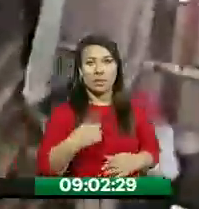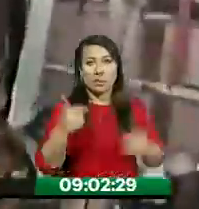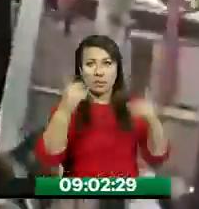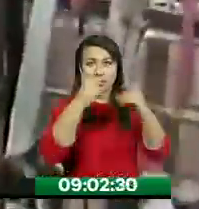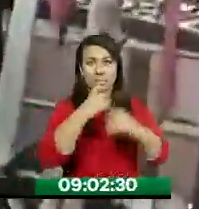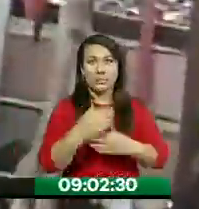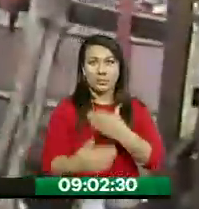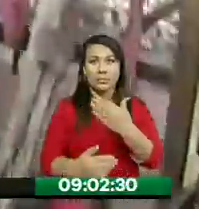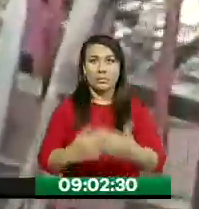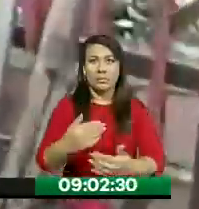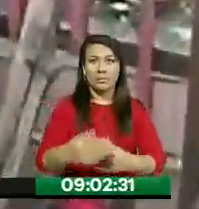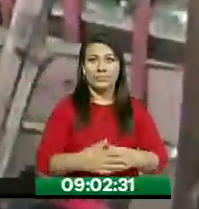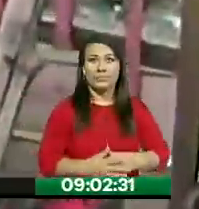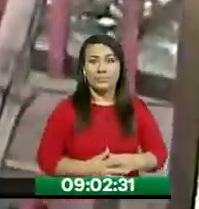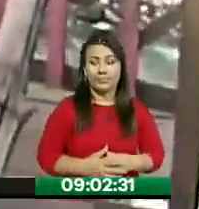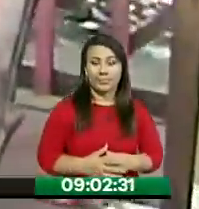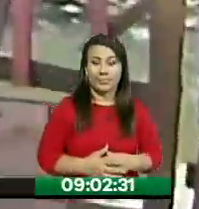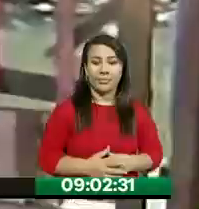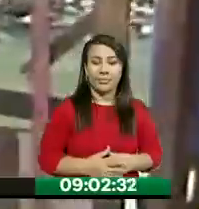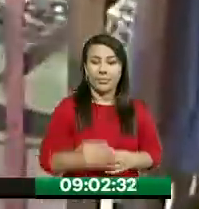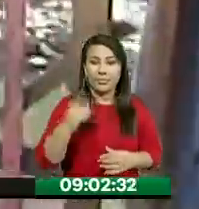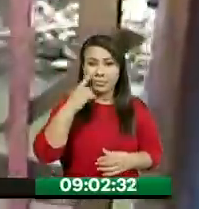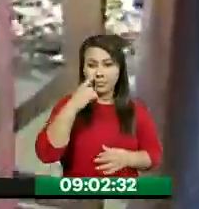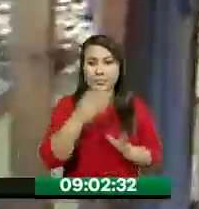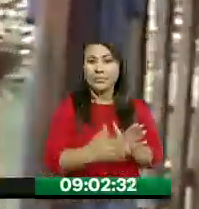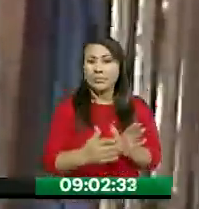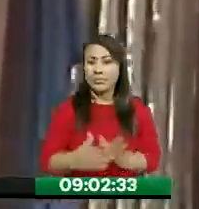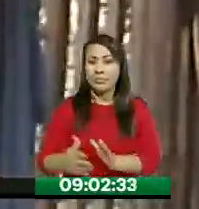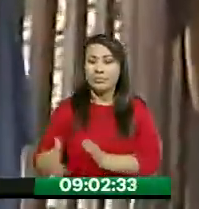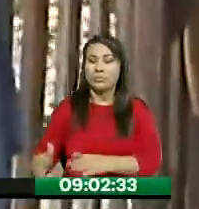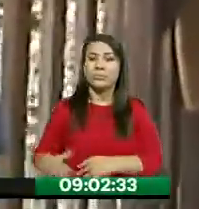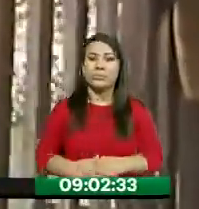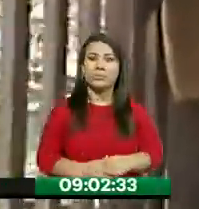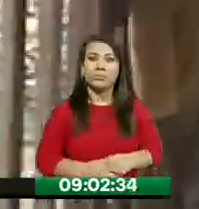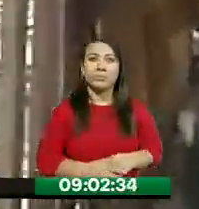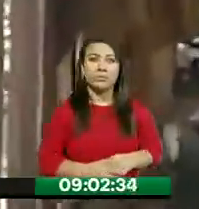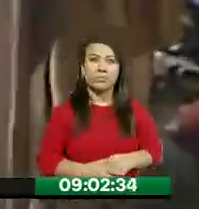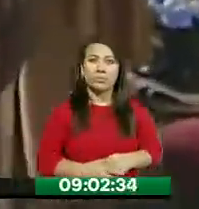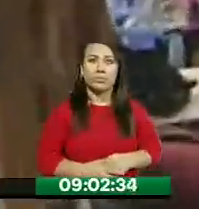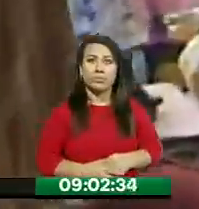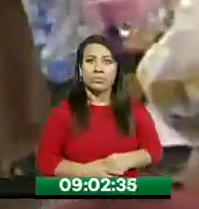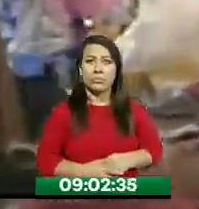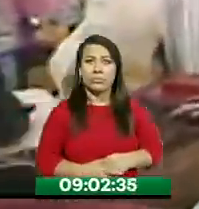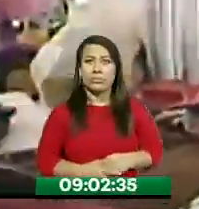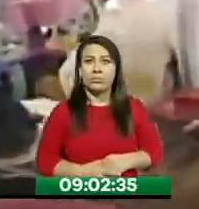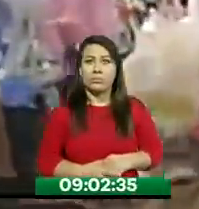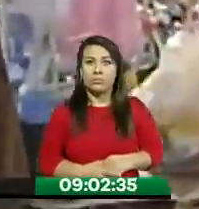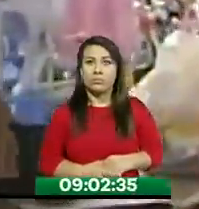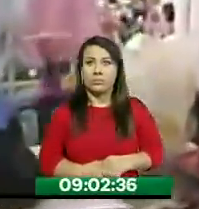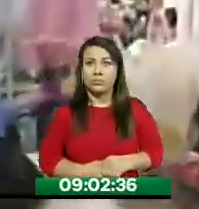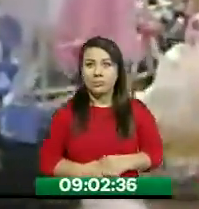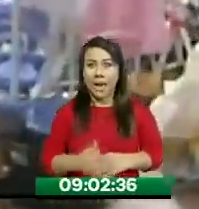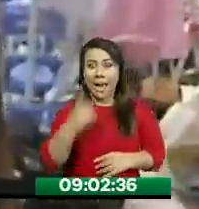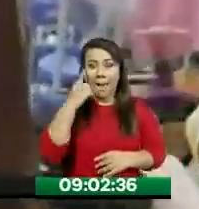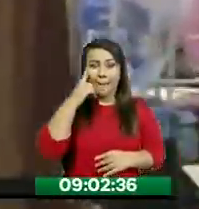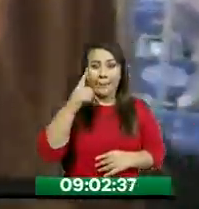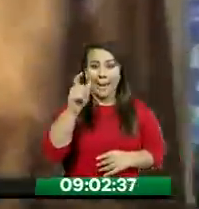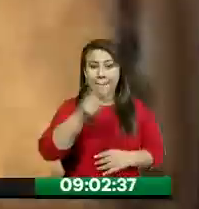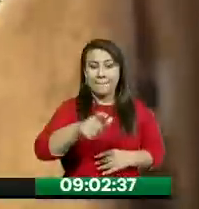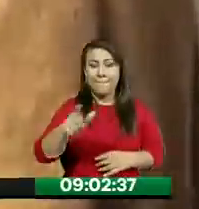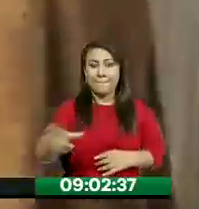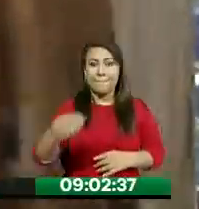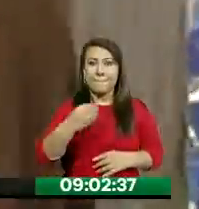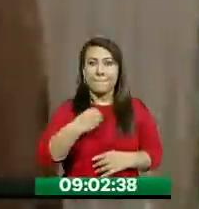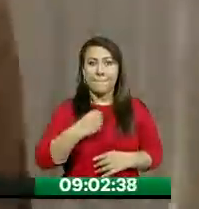otro por allá. ¿Cuál es asimismo la sugerencia para estas personas y que no pongan en peligro sus vidas? Bueno, como usted ve, los agentes de tránsito